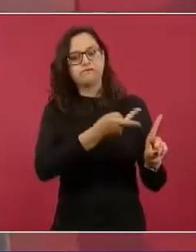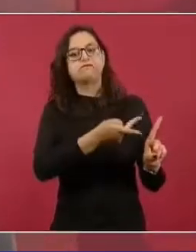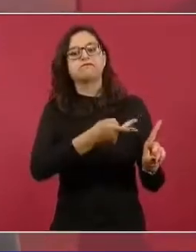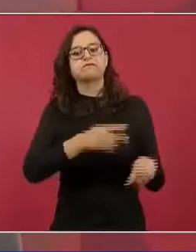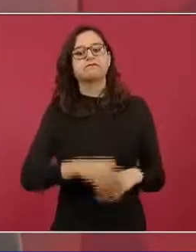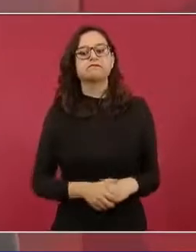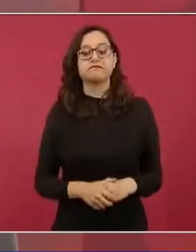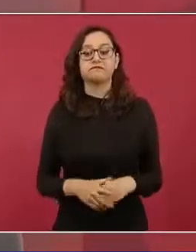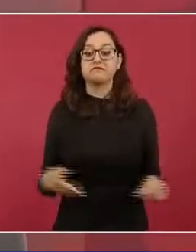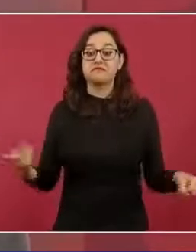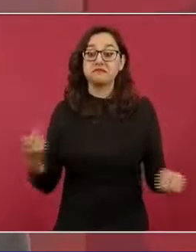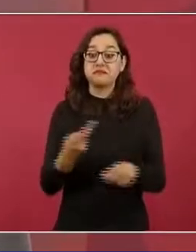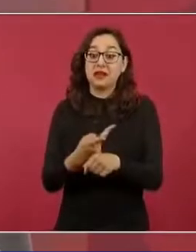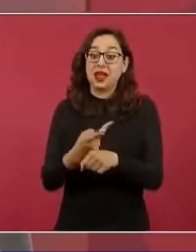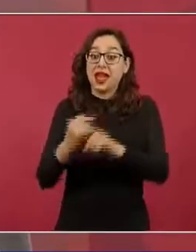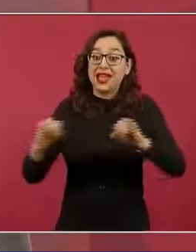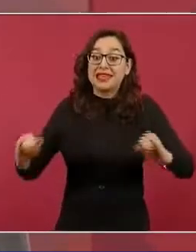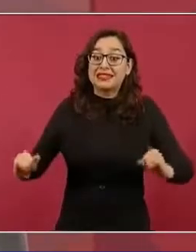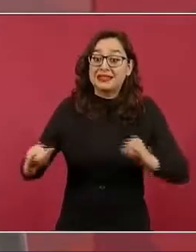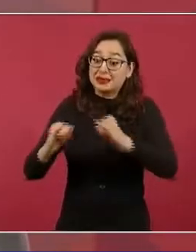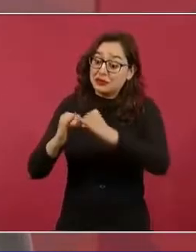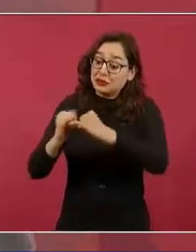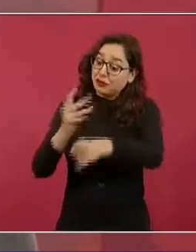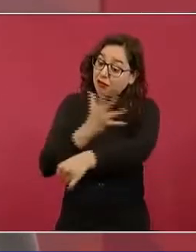Transparencia no quiere